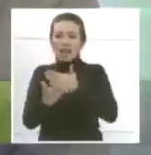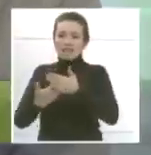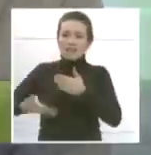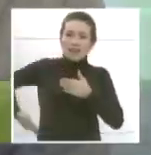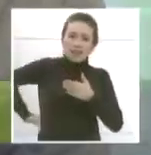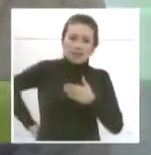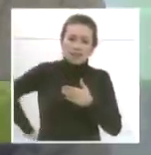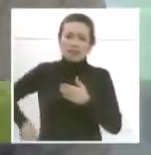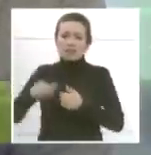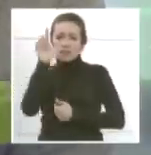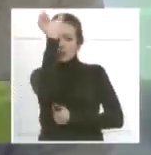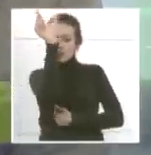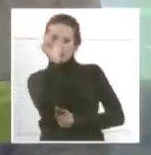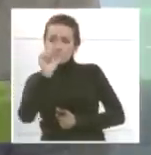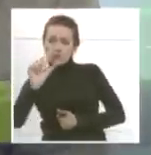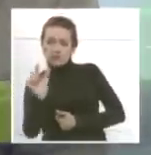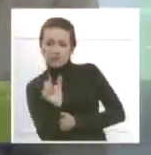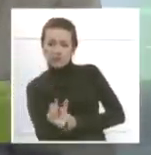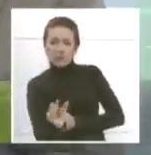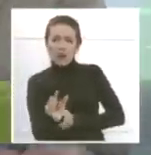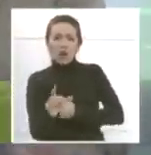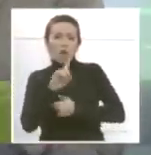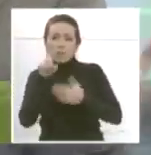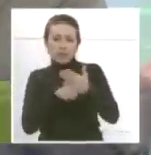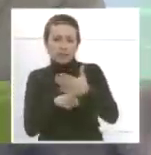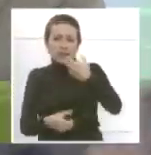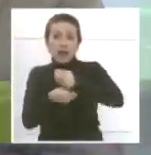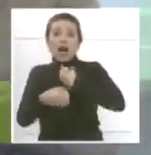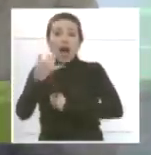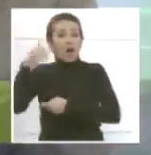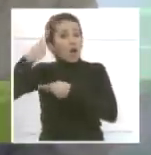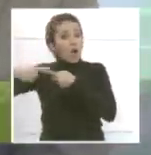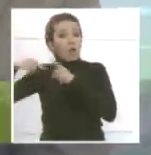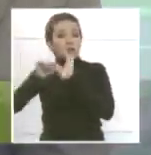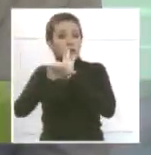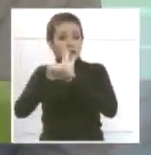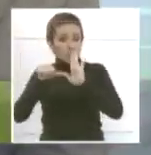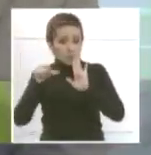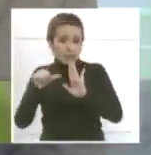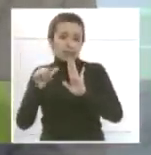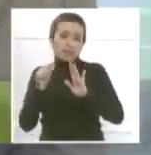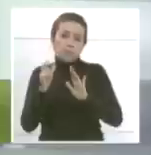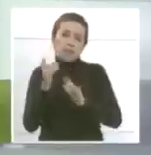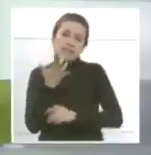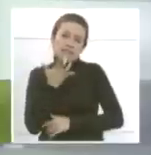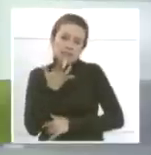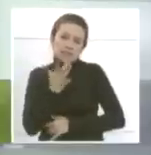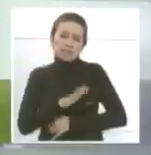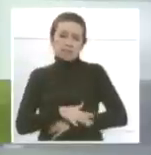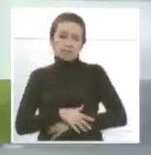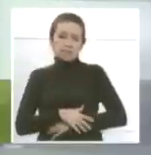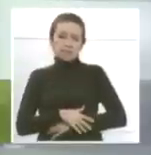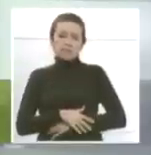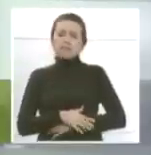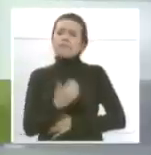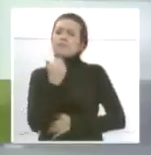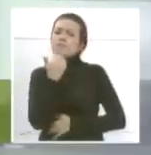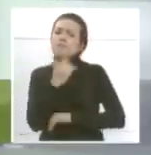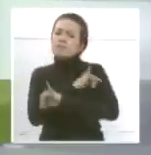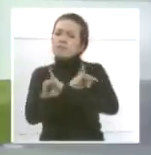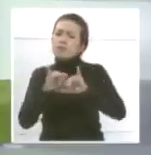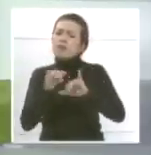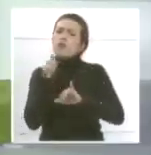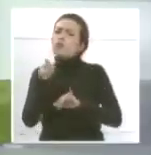hacen sobre todo en escoliosis. Y tenemos cirugías más de menor magnitud. Bien, doctor, ya para ir finalizando, ¿cuáles son